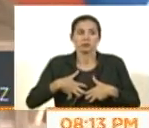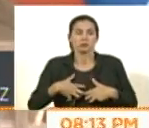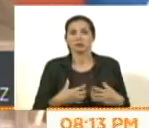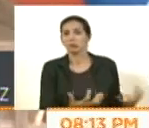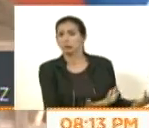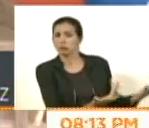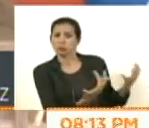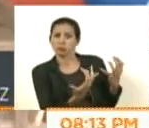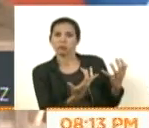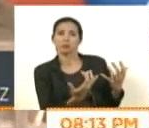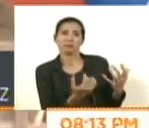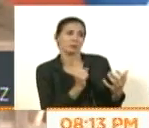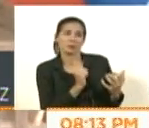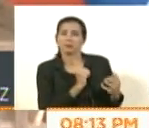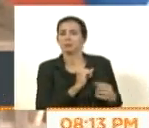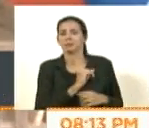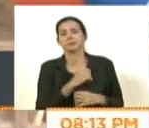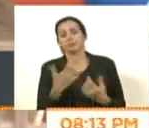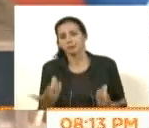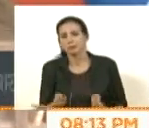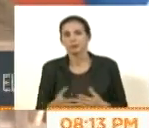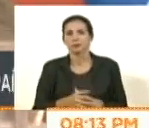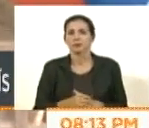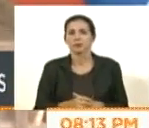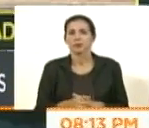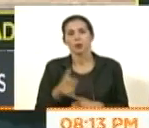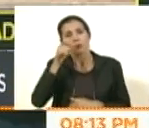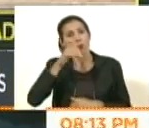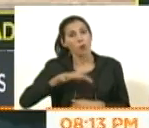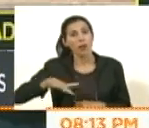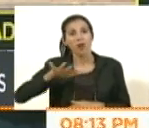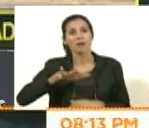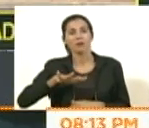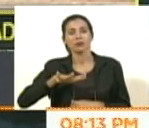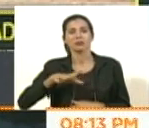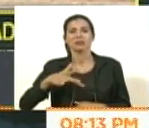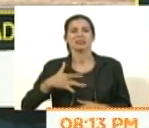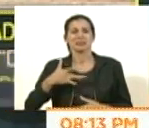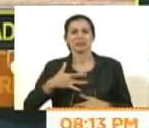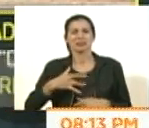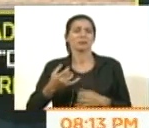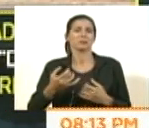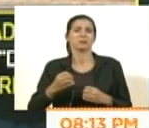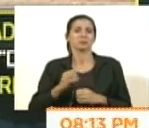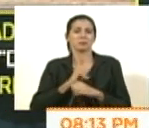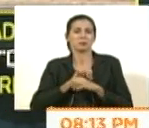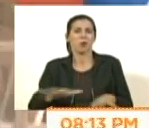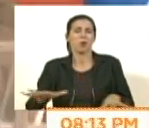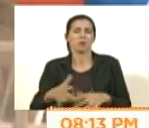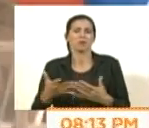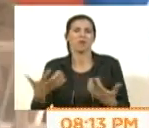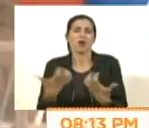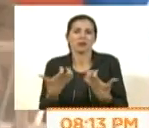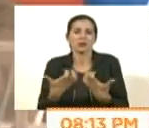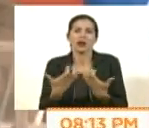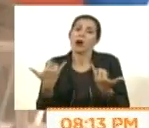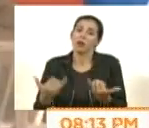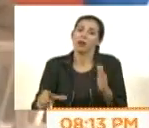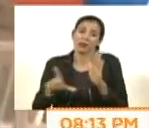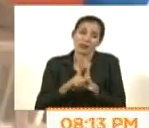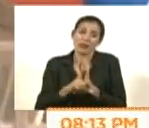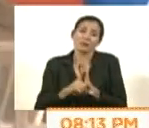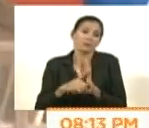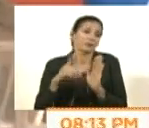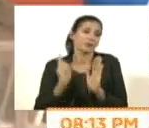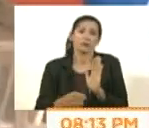ha exacerbado la violencia en todo el país y, como la ley manda, pues está siendo sometido a las